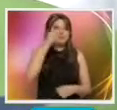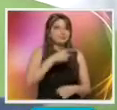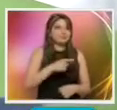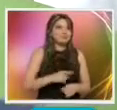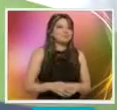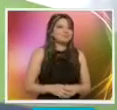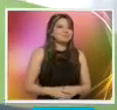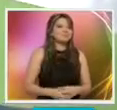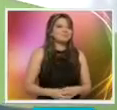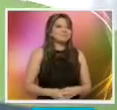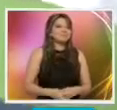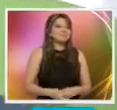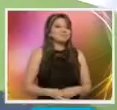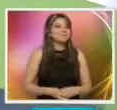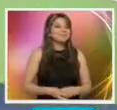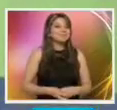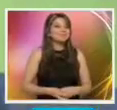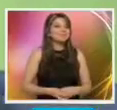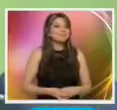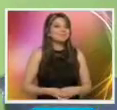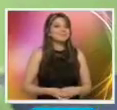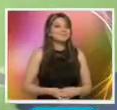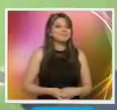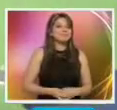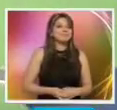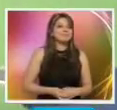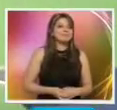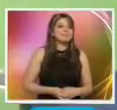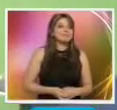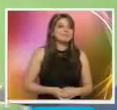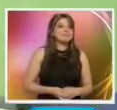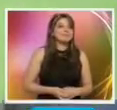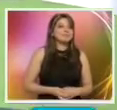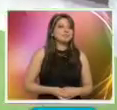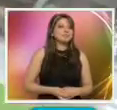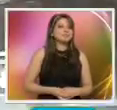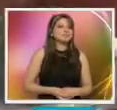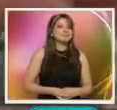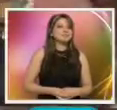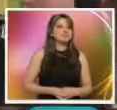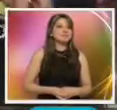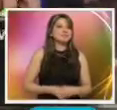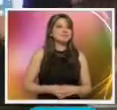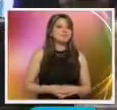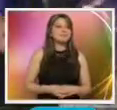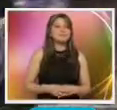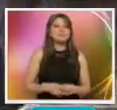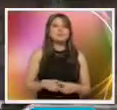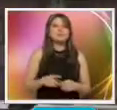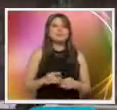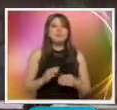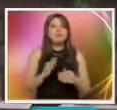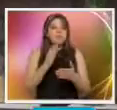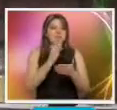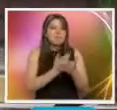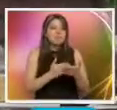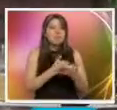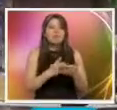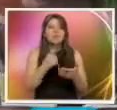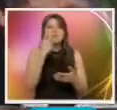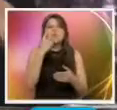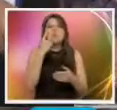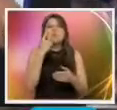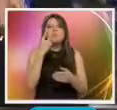Muy bien. Con un cuartito de cebolla morada es suficiente, ¿vale? Ok. Depende del tamaño de la cebolla. Y recuerden que es un poco fuerte, ¿no, chef? Sí,